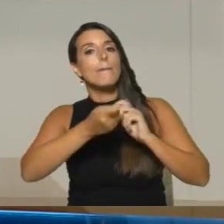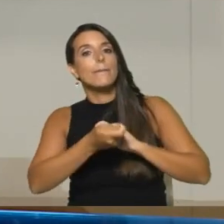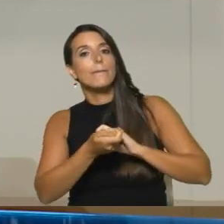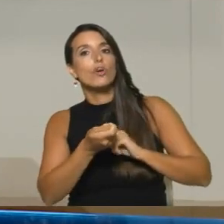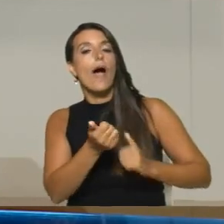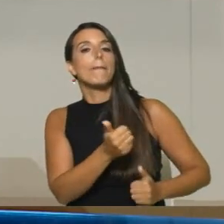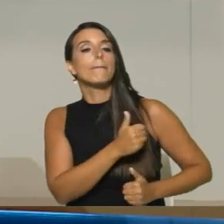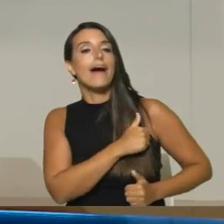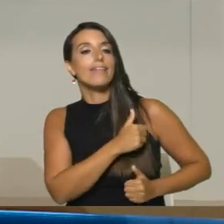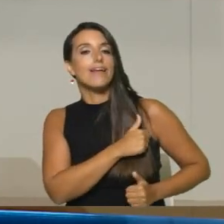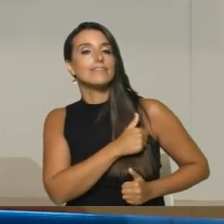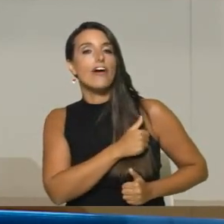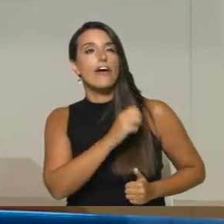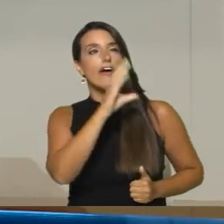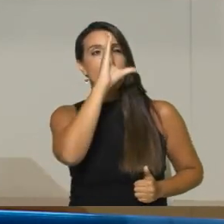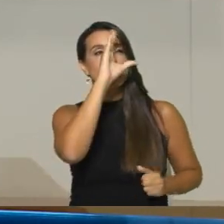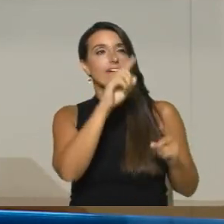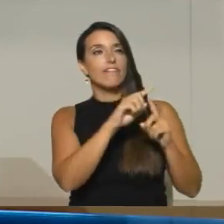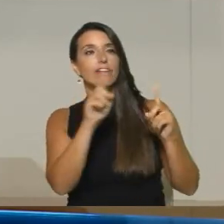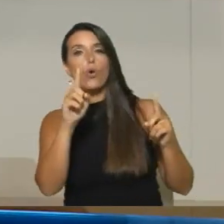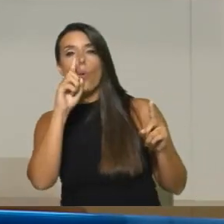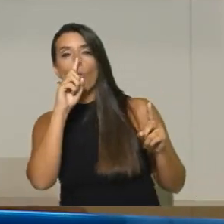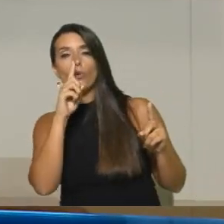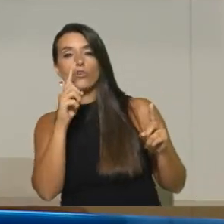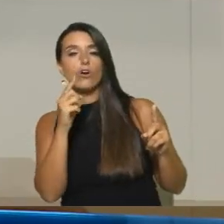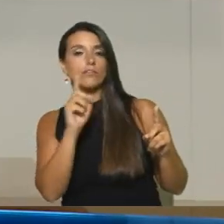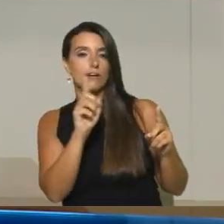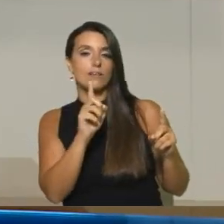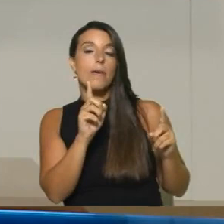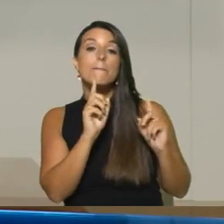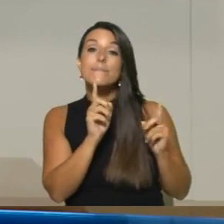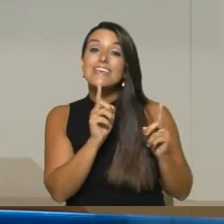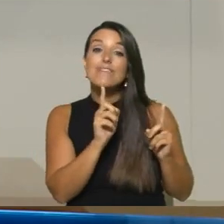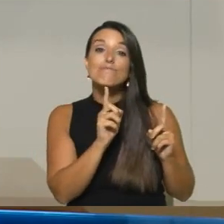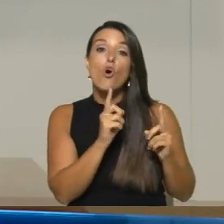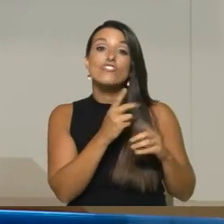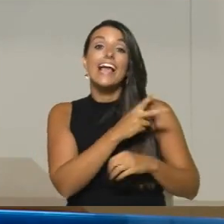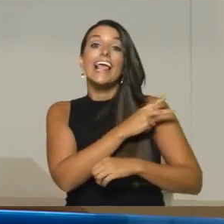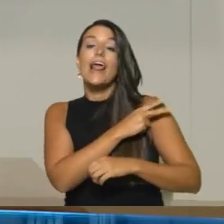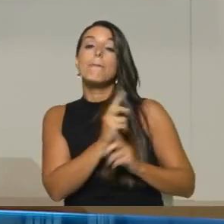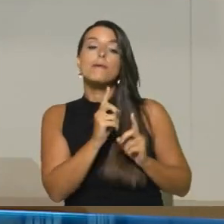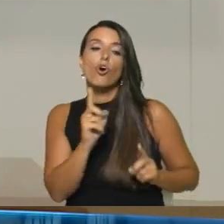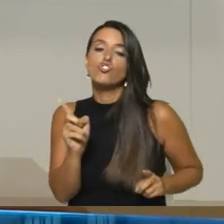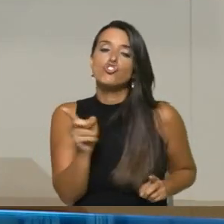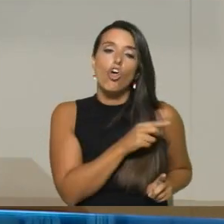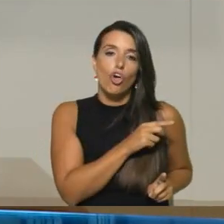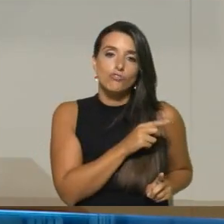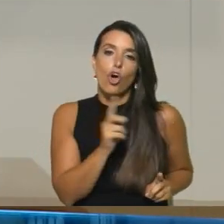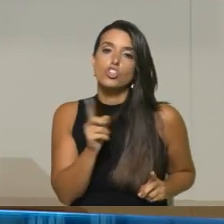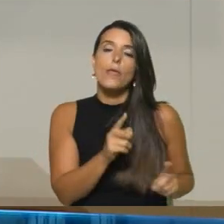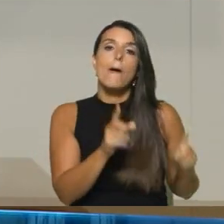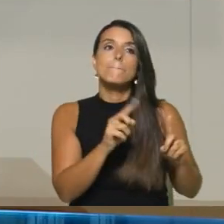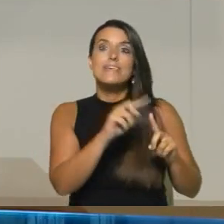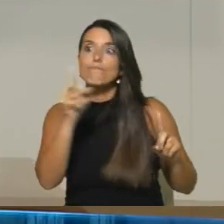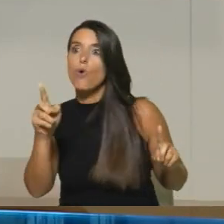las fuerzas armadas entre febrero y junio falso los mismos generales de febrero todos fueron los mismos